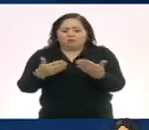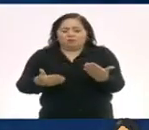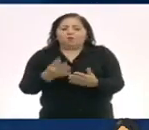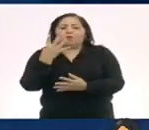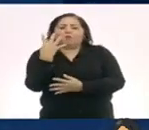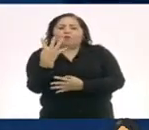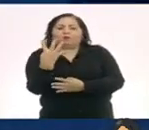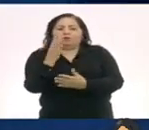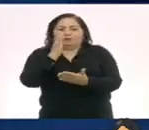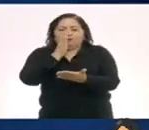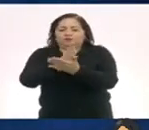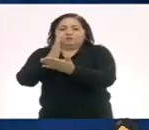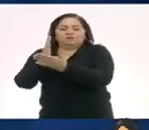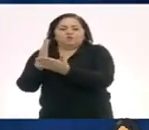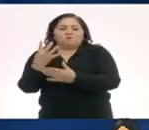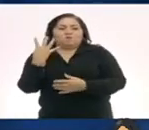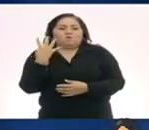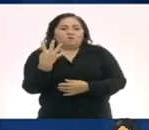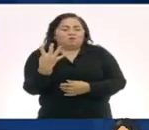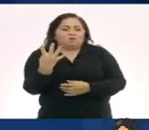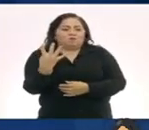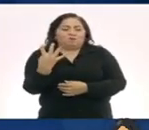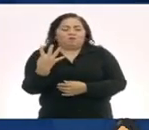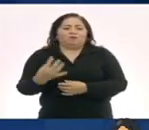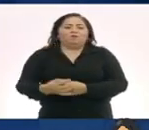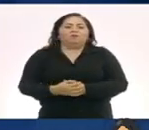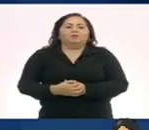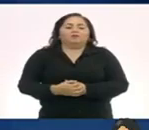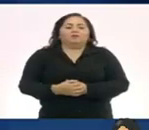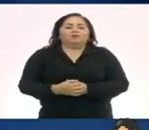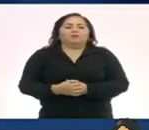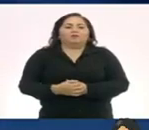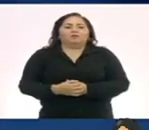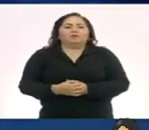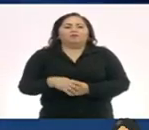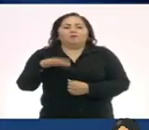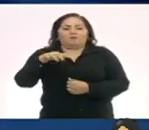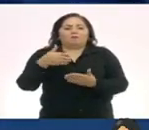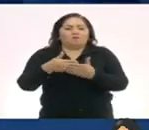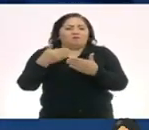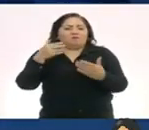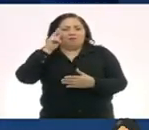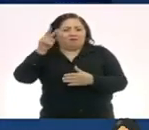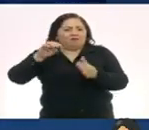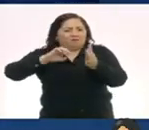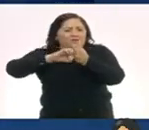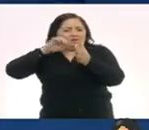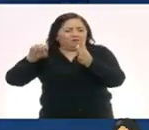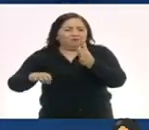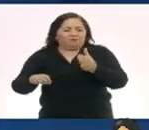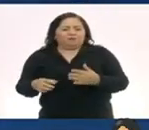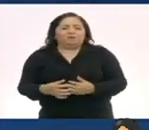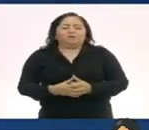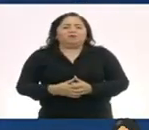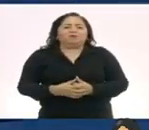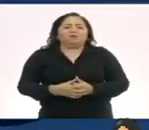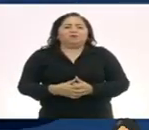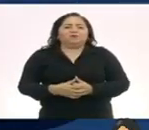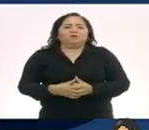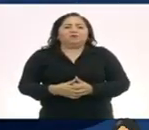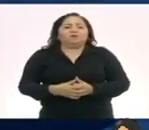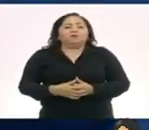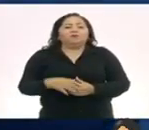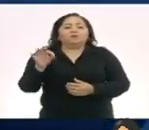en cuatro partes. En cuatro partes. Como ya lo vieron en el ejemplo. Y si